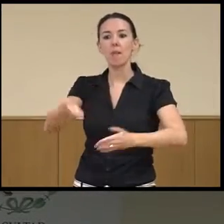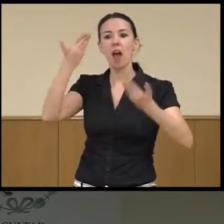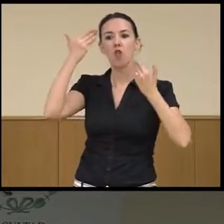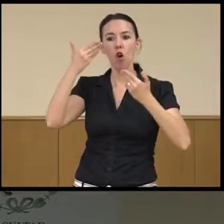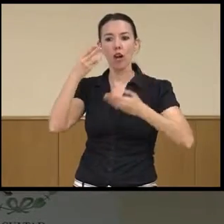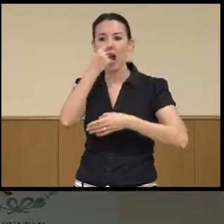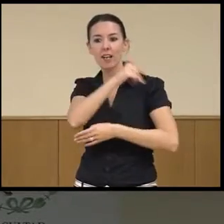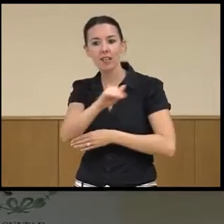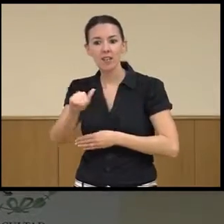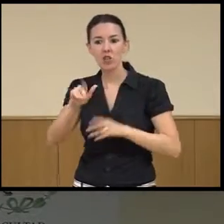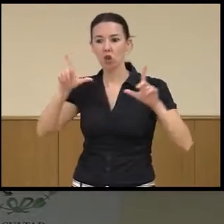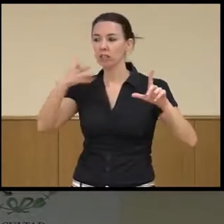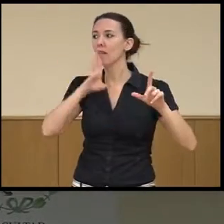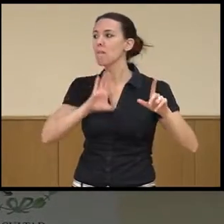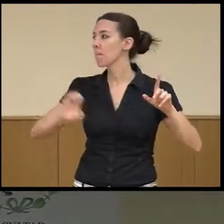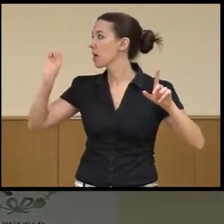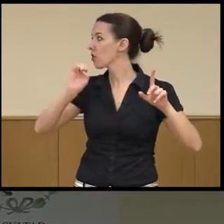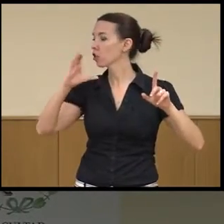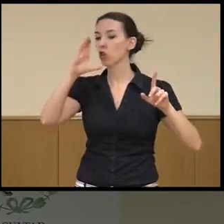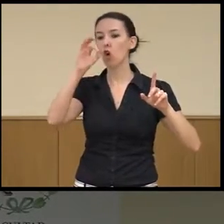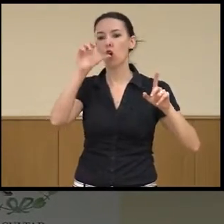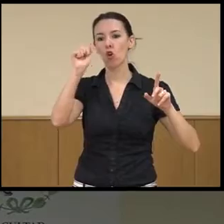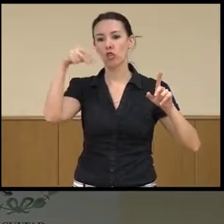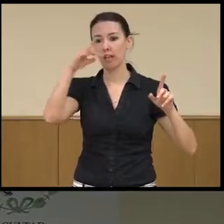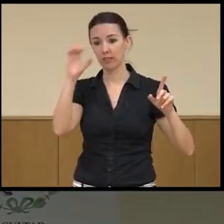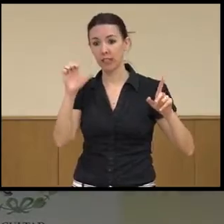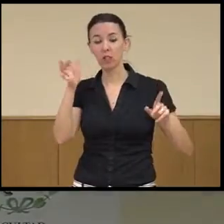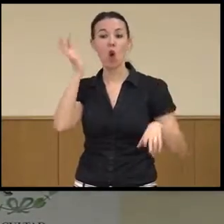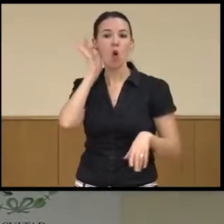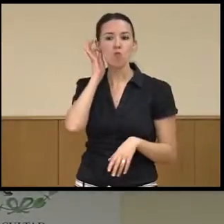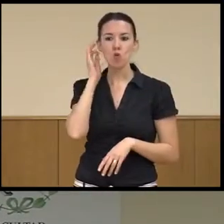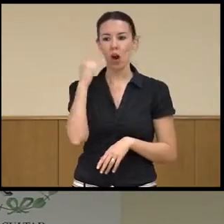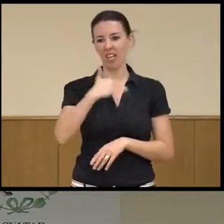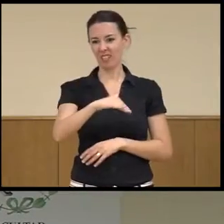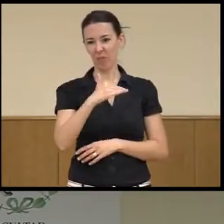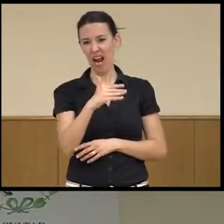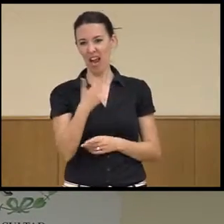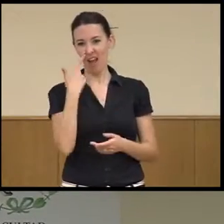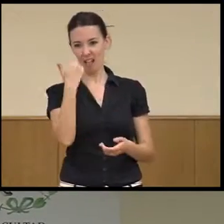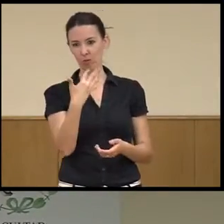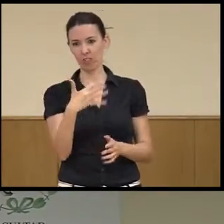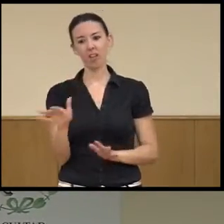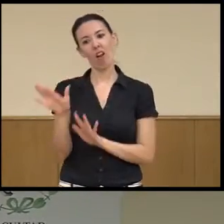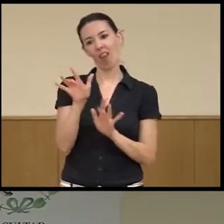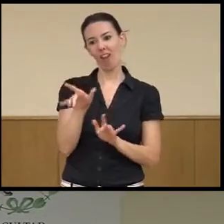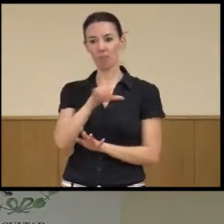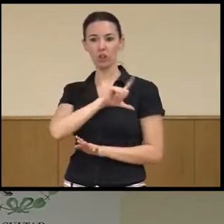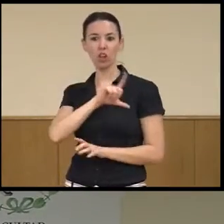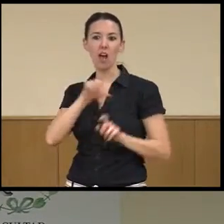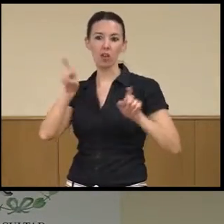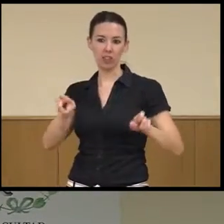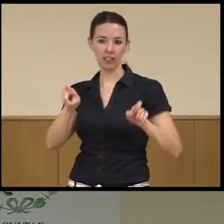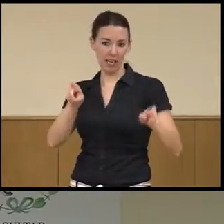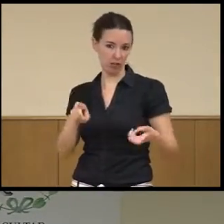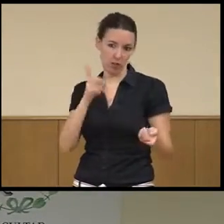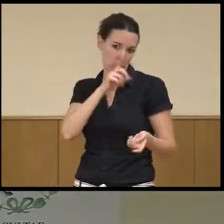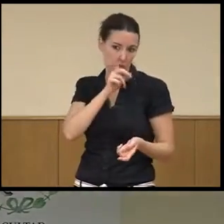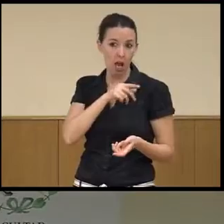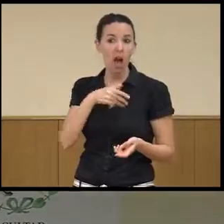ese precioso lienzo de Francisco Collantes, a las mujeres de mala reputación que entretienen a los soldados en descanso, a los